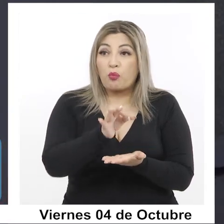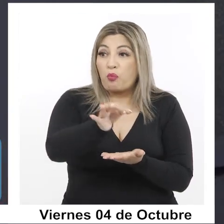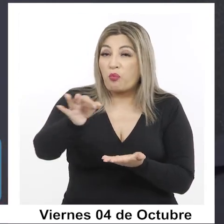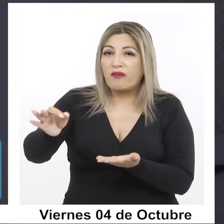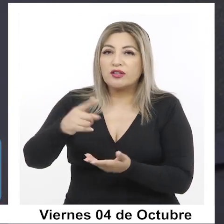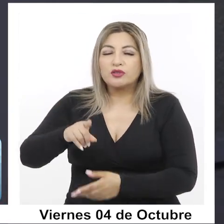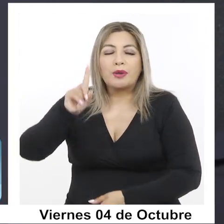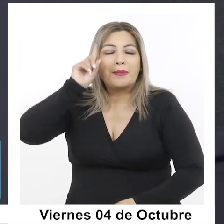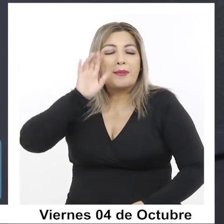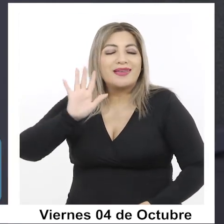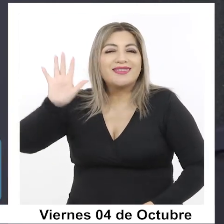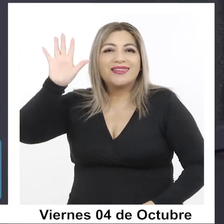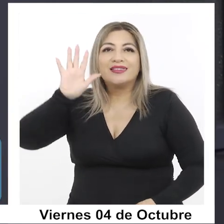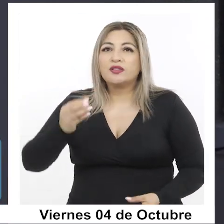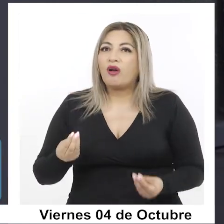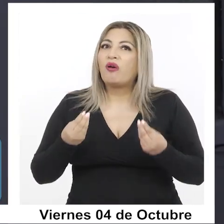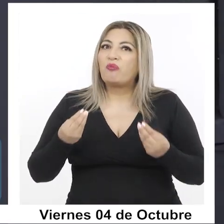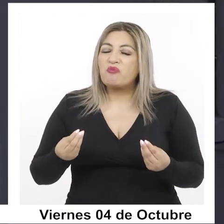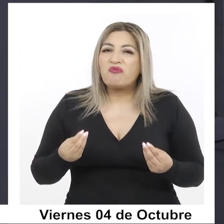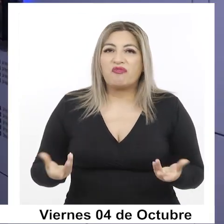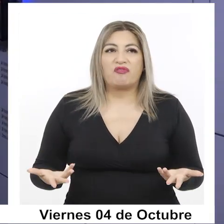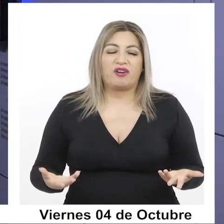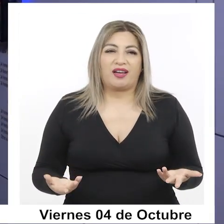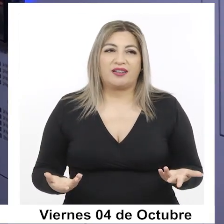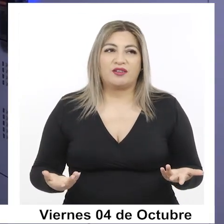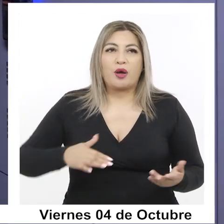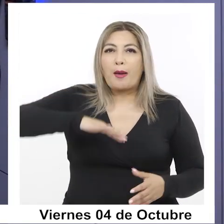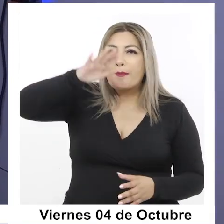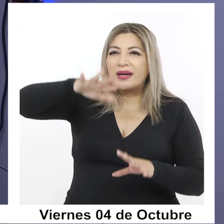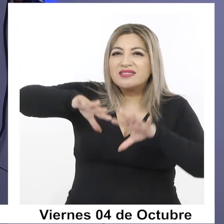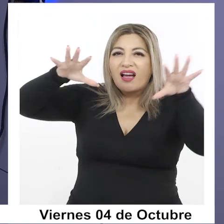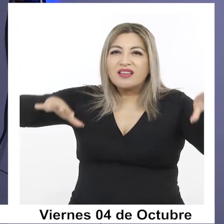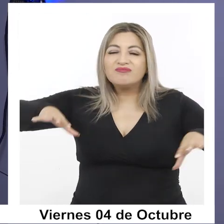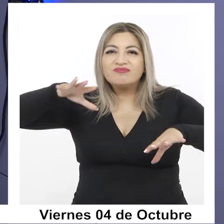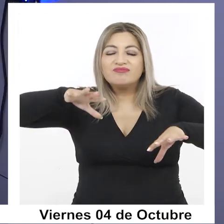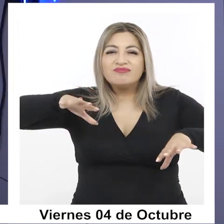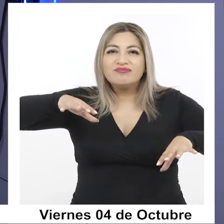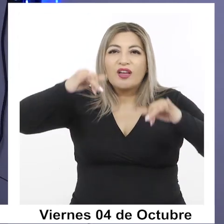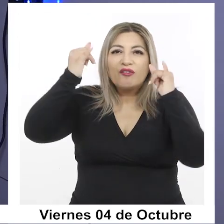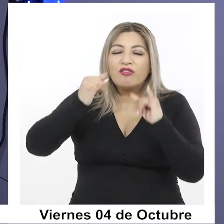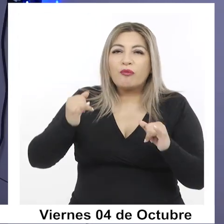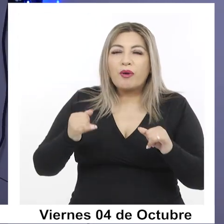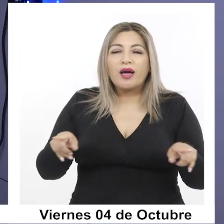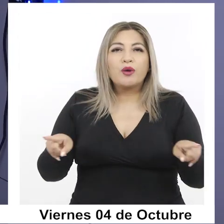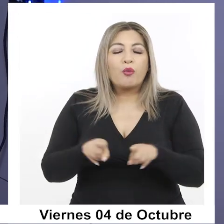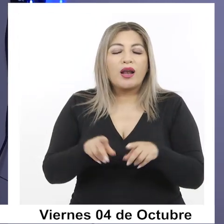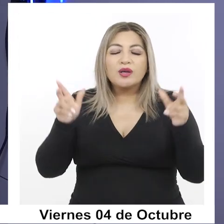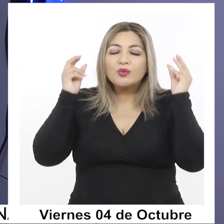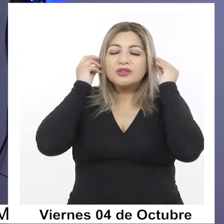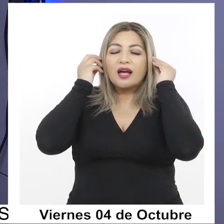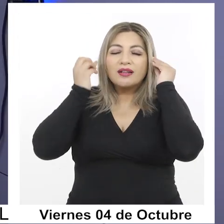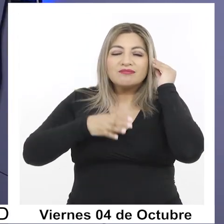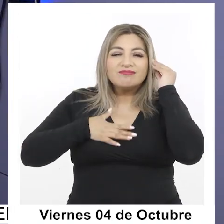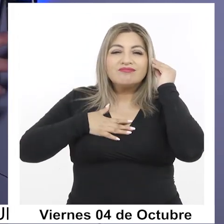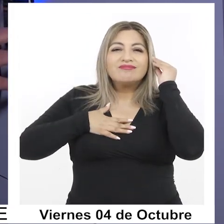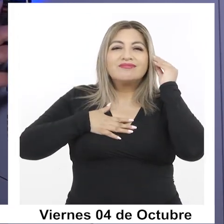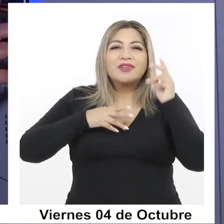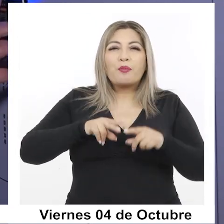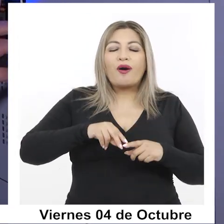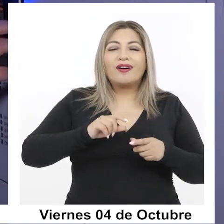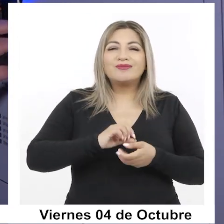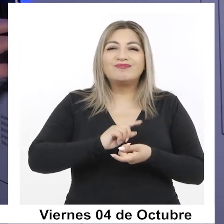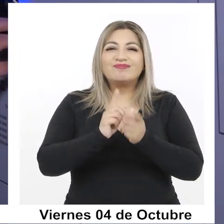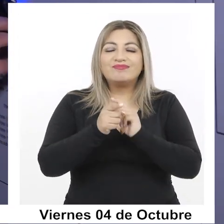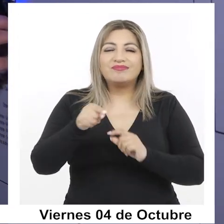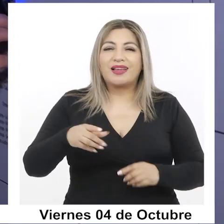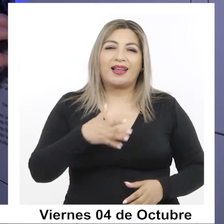vas imaginando. Súper bueno el concepto de paisaje sonoro porque en el fondo es como ver un paisaje, pero escucharlo igual uno se traslada. Así que